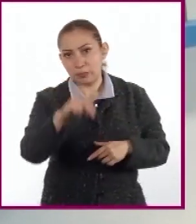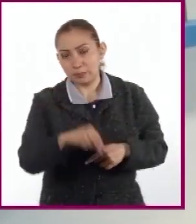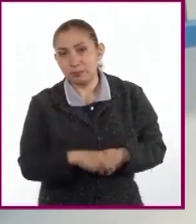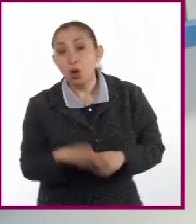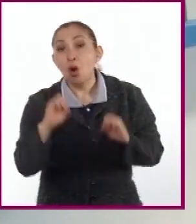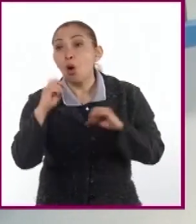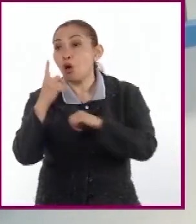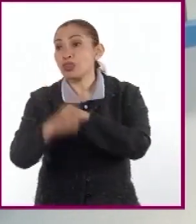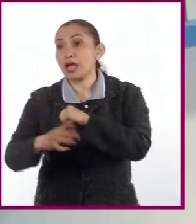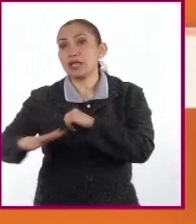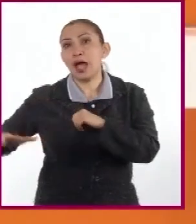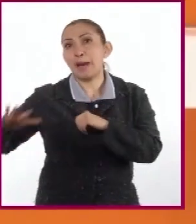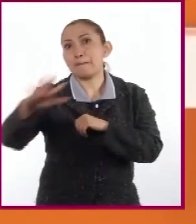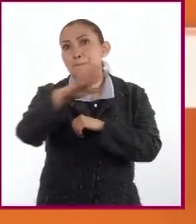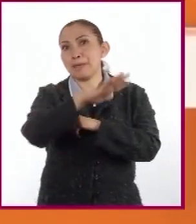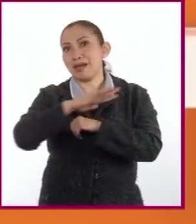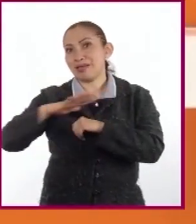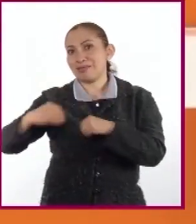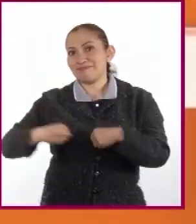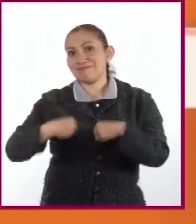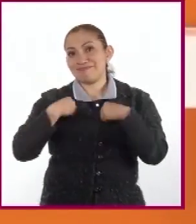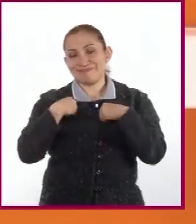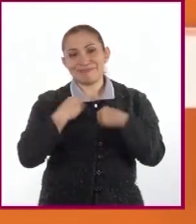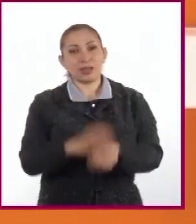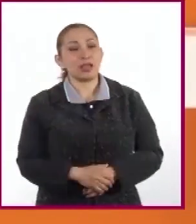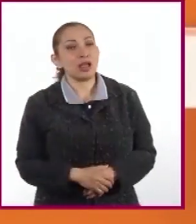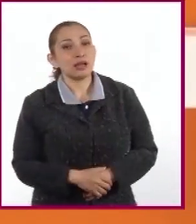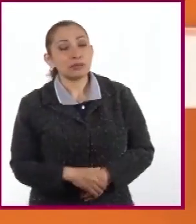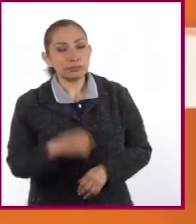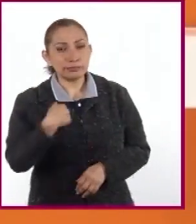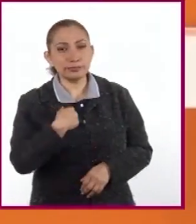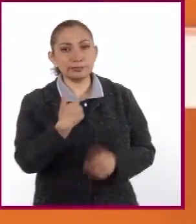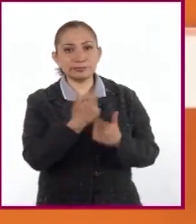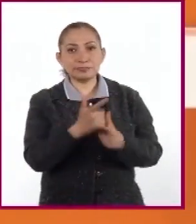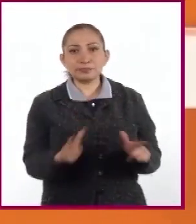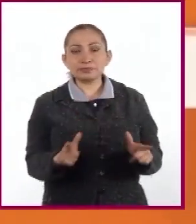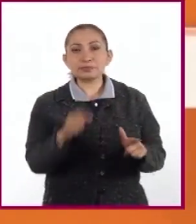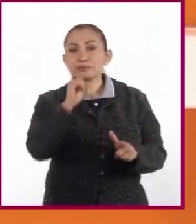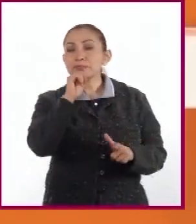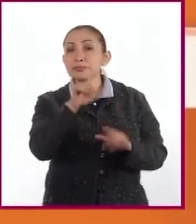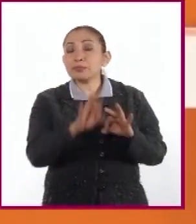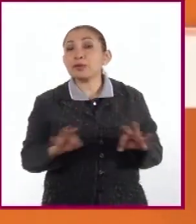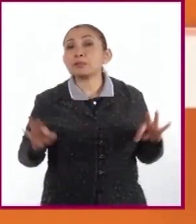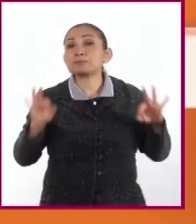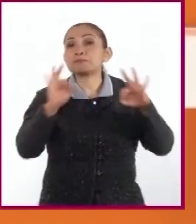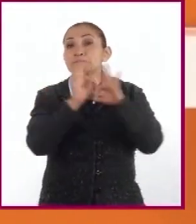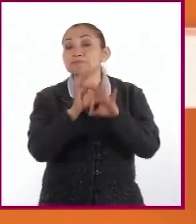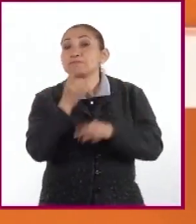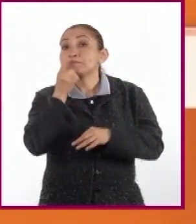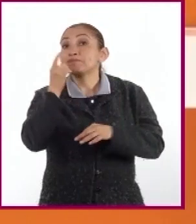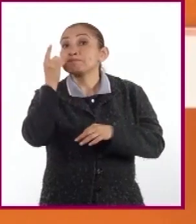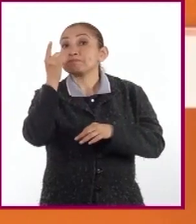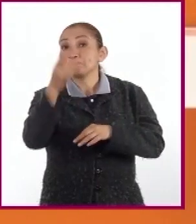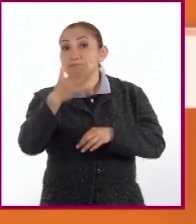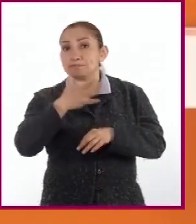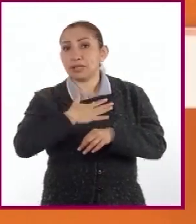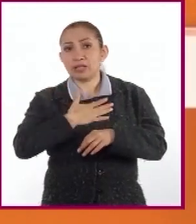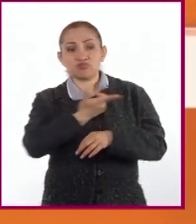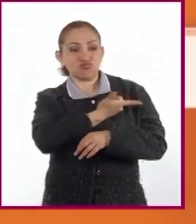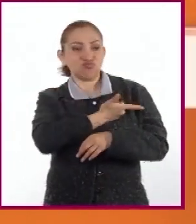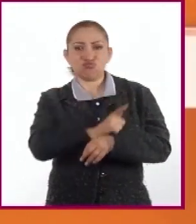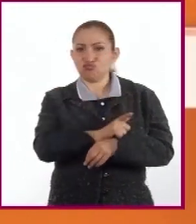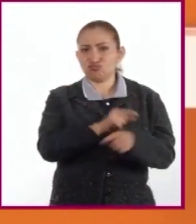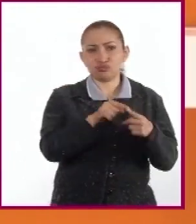dañen el medio que nos rodea. En el ejercicio de nuestra libertad también es importante manifestar nuestra inconformidad